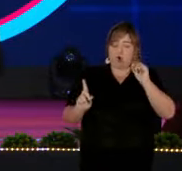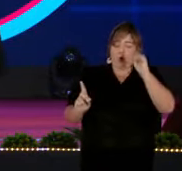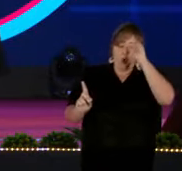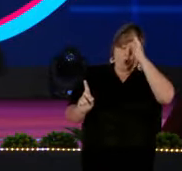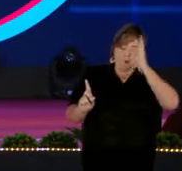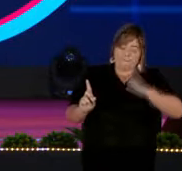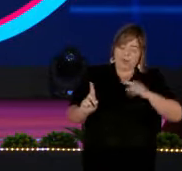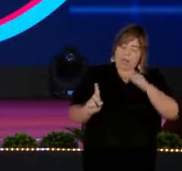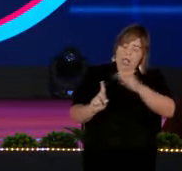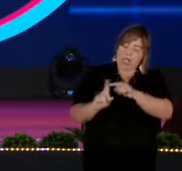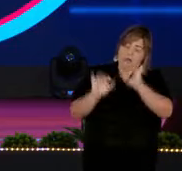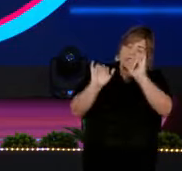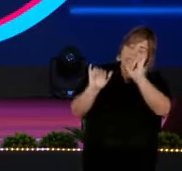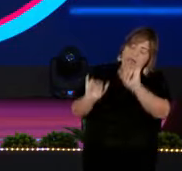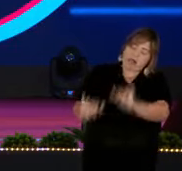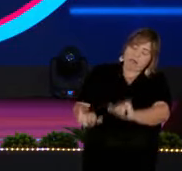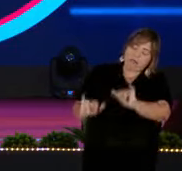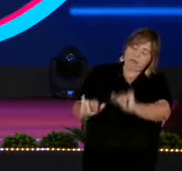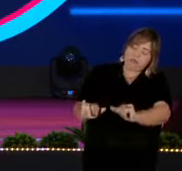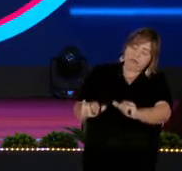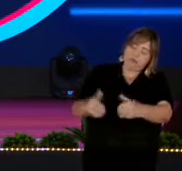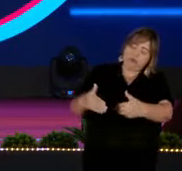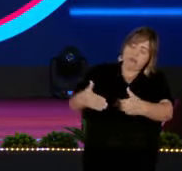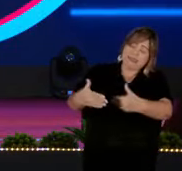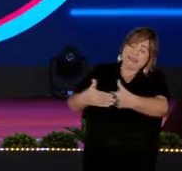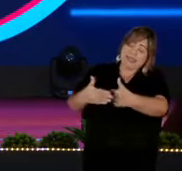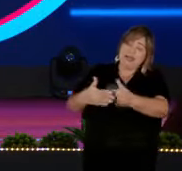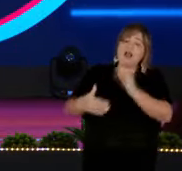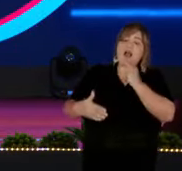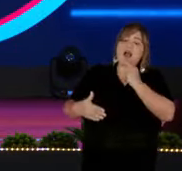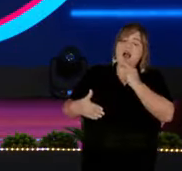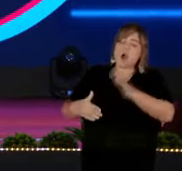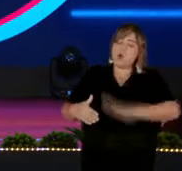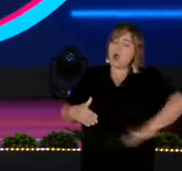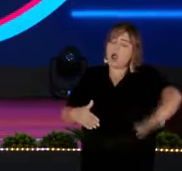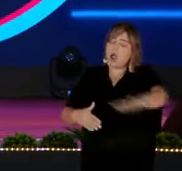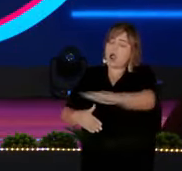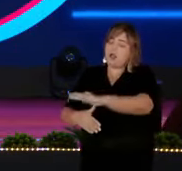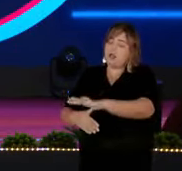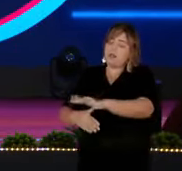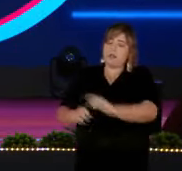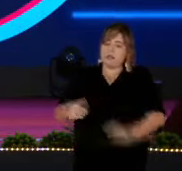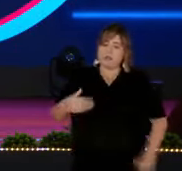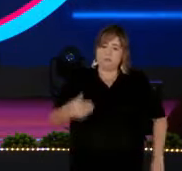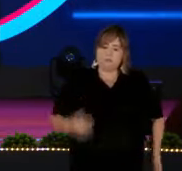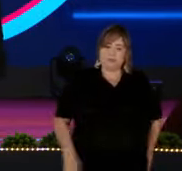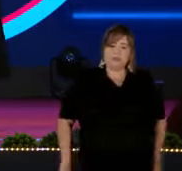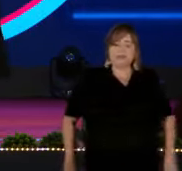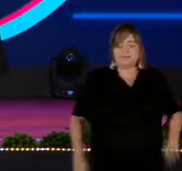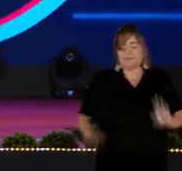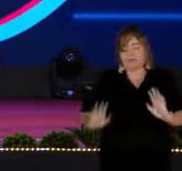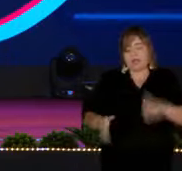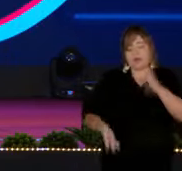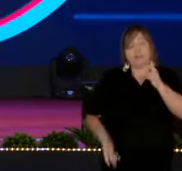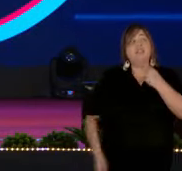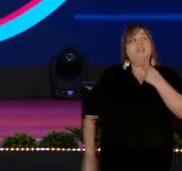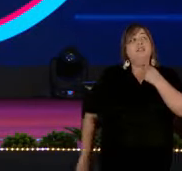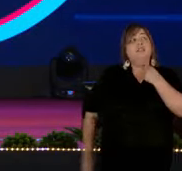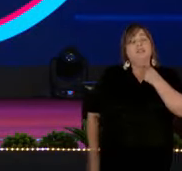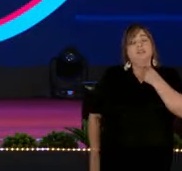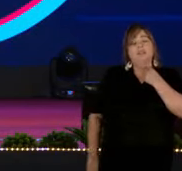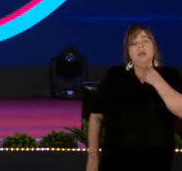había, estaba allí. Él estaba allí como entregado. Estaba en un estado de pausa. El